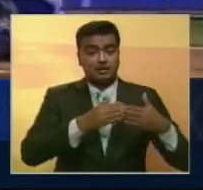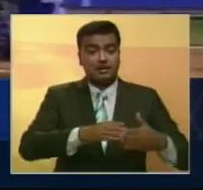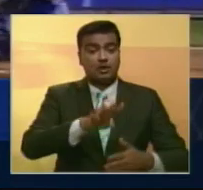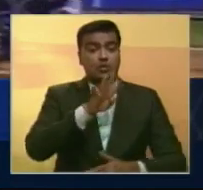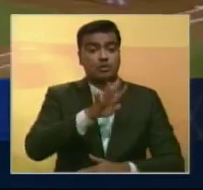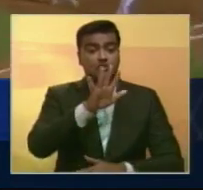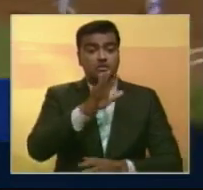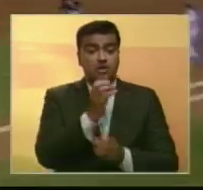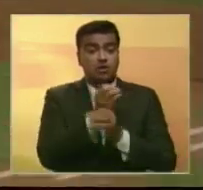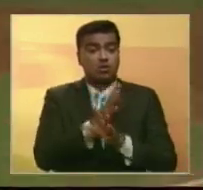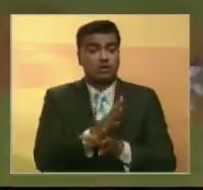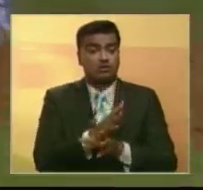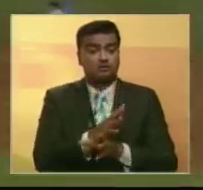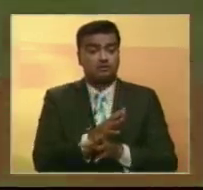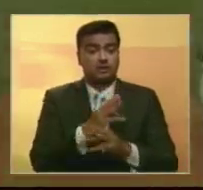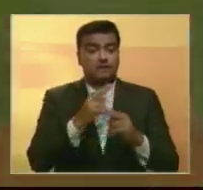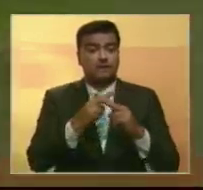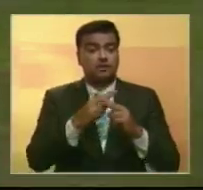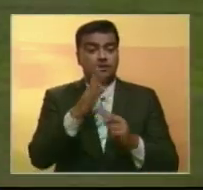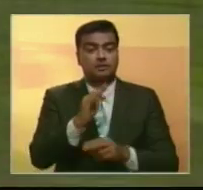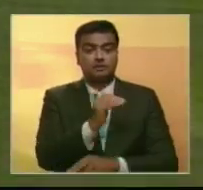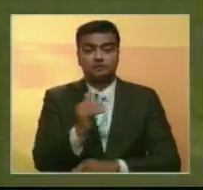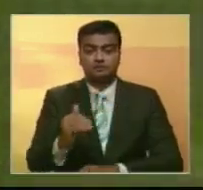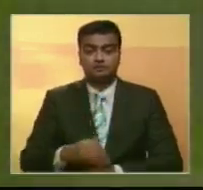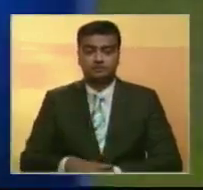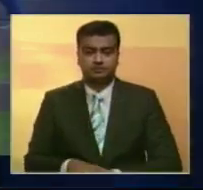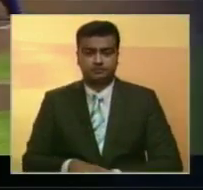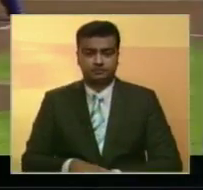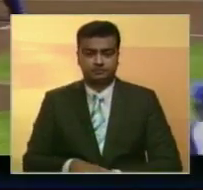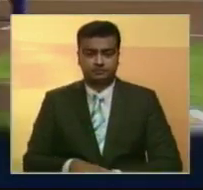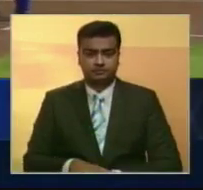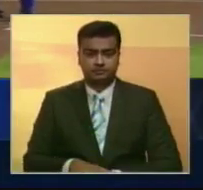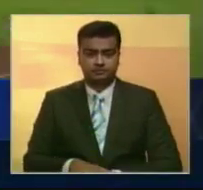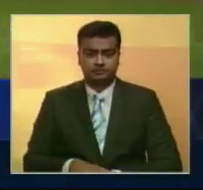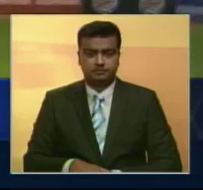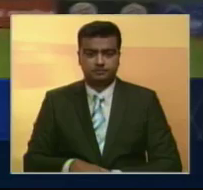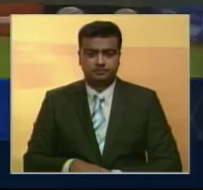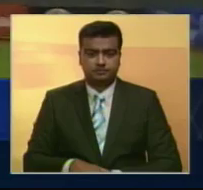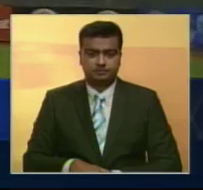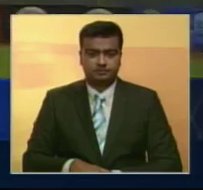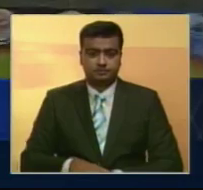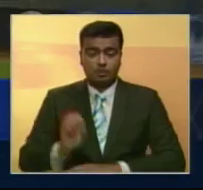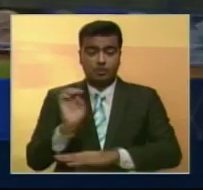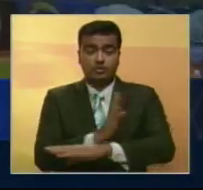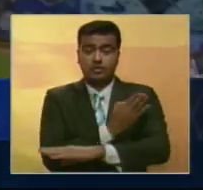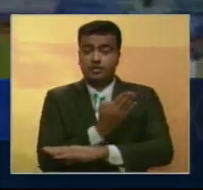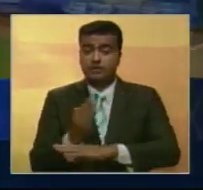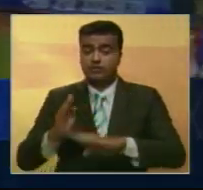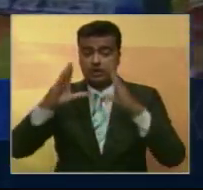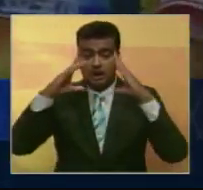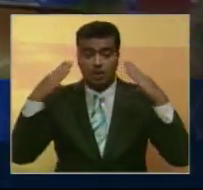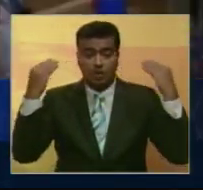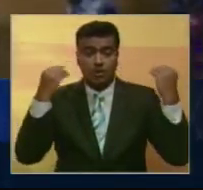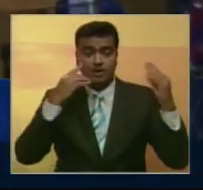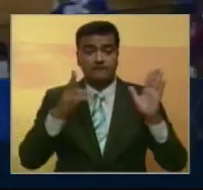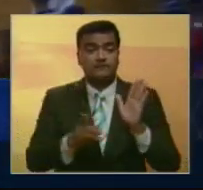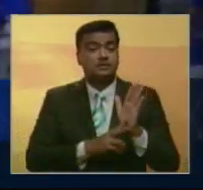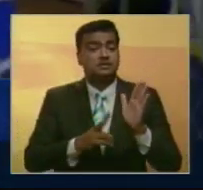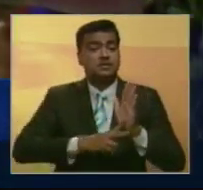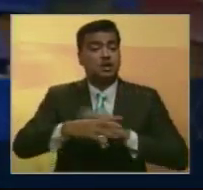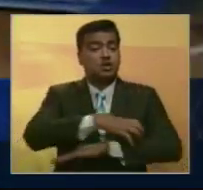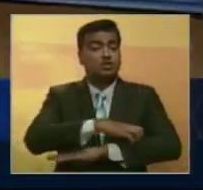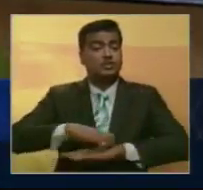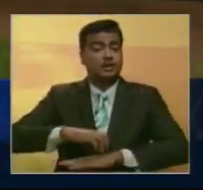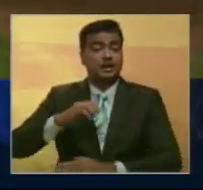de los 5 juegos disputados en Puerto La Cruz. En tanto, los Tiburones de La Guaira visitan a los Tigres de Aragua en Maracay. La